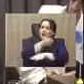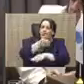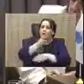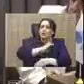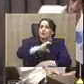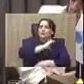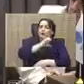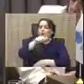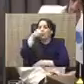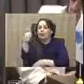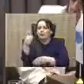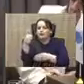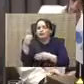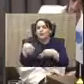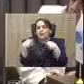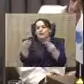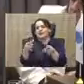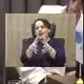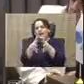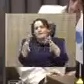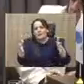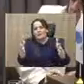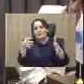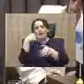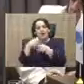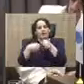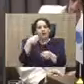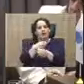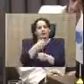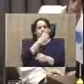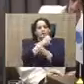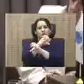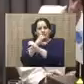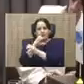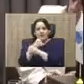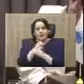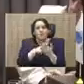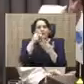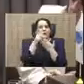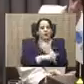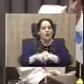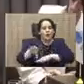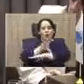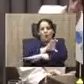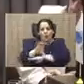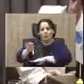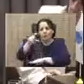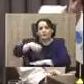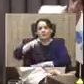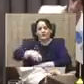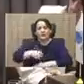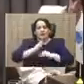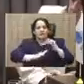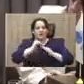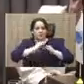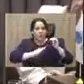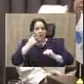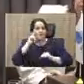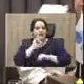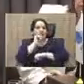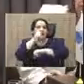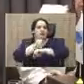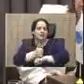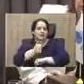la ampliación de años de mantenimiento, los programas de cómputo necesarios, la infraestructura para instalar los escáneres,